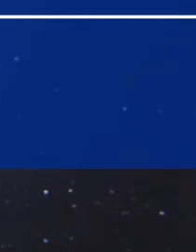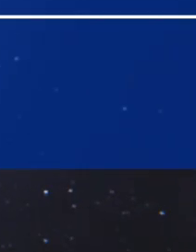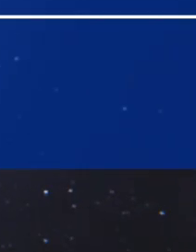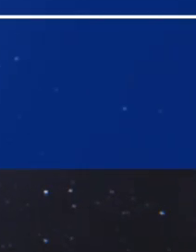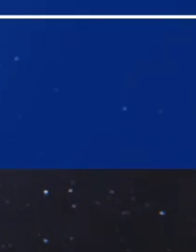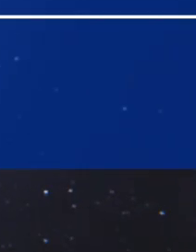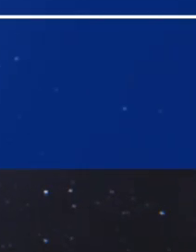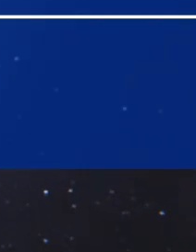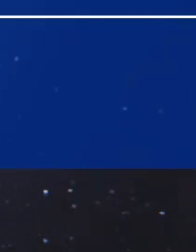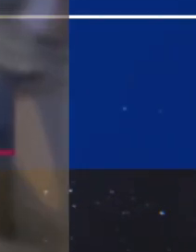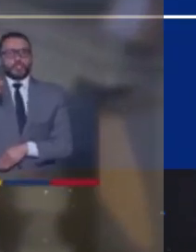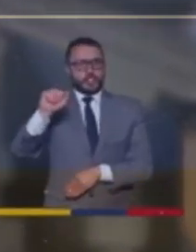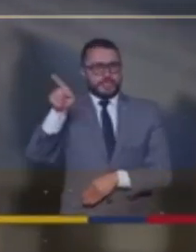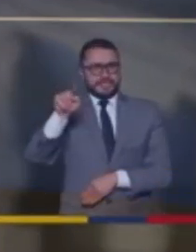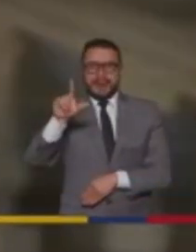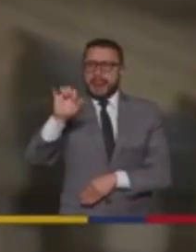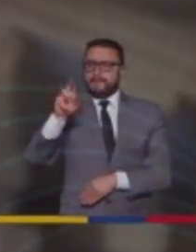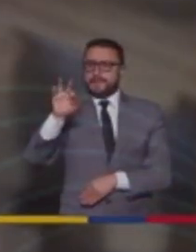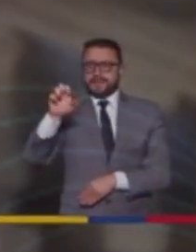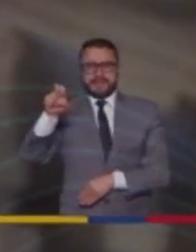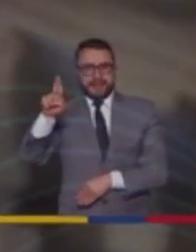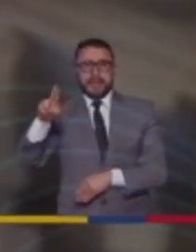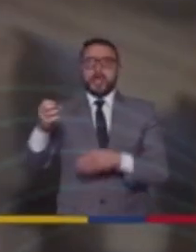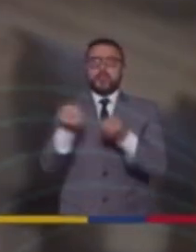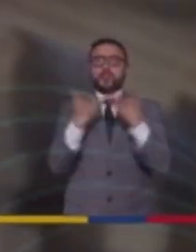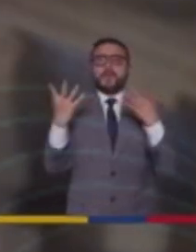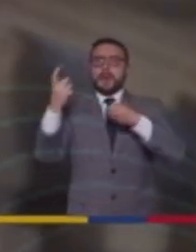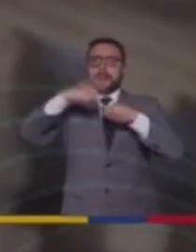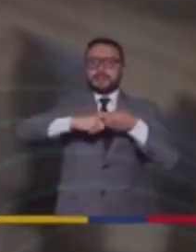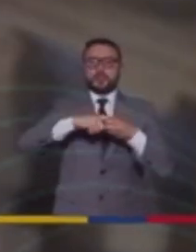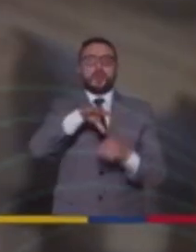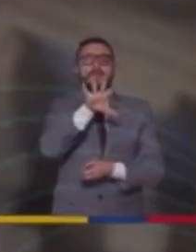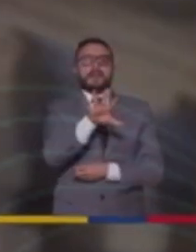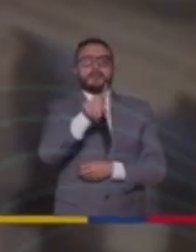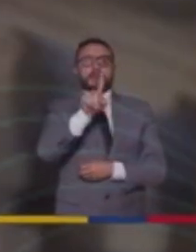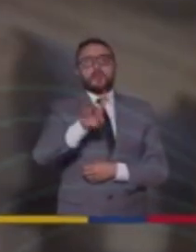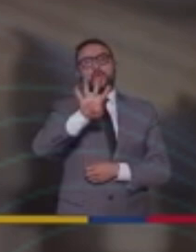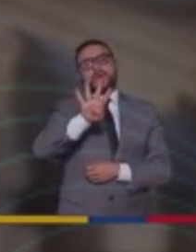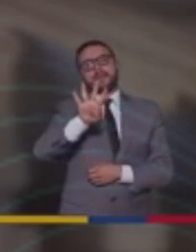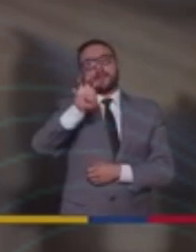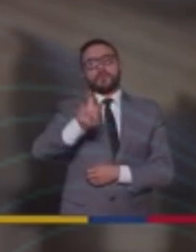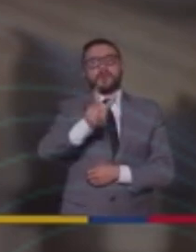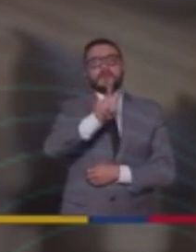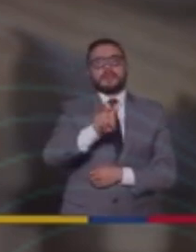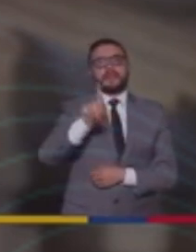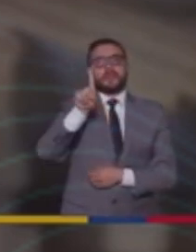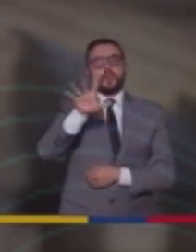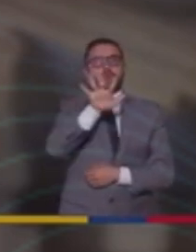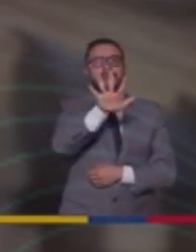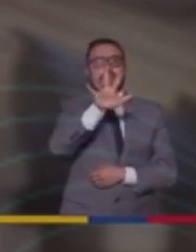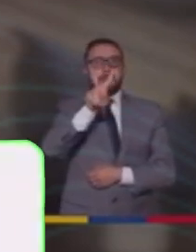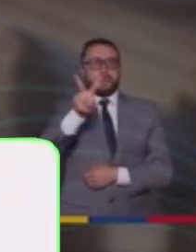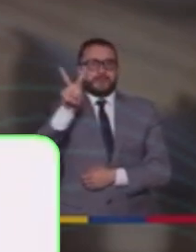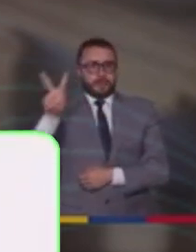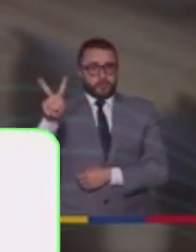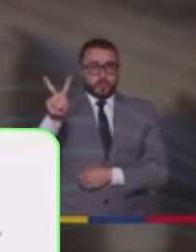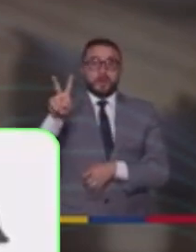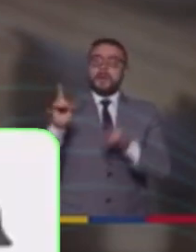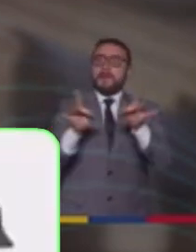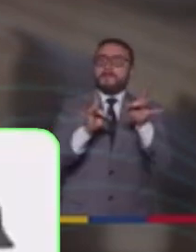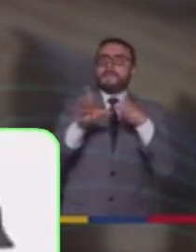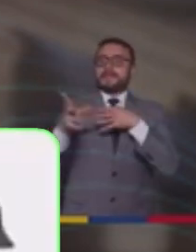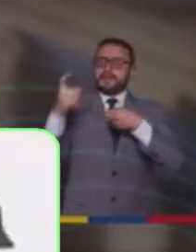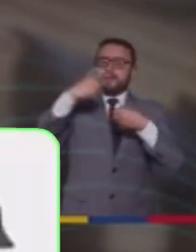Bienvenidos a Politicumbia, donde analizamos la realidad política de Colombia sin censura. Hoy tenemos un tema